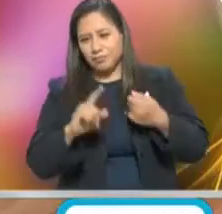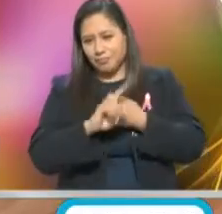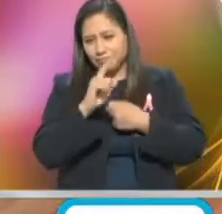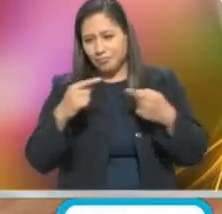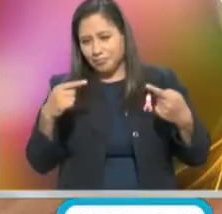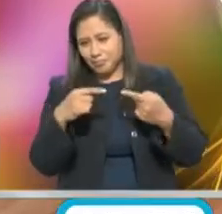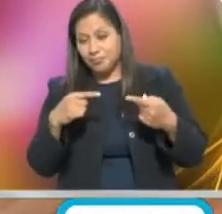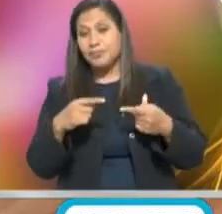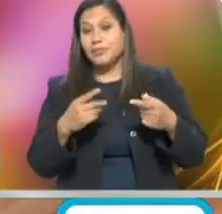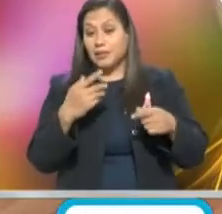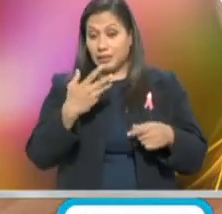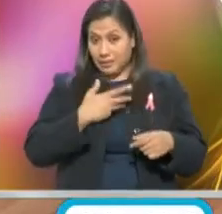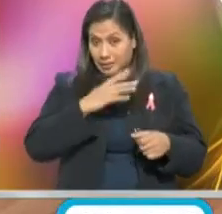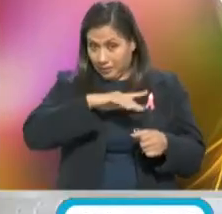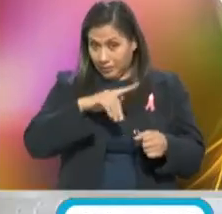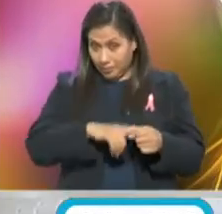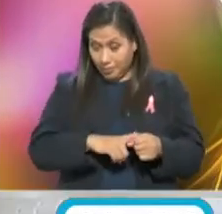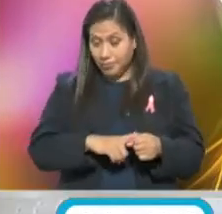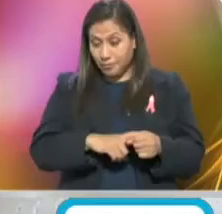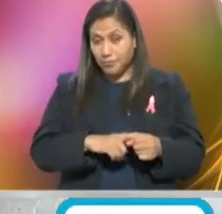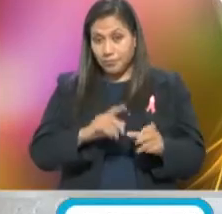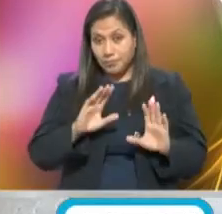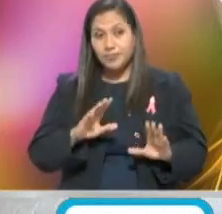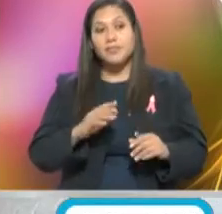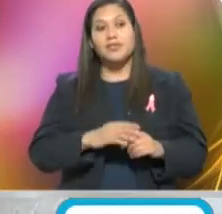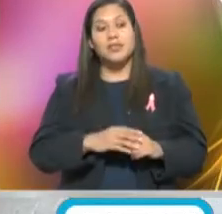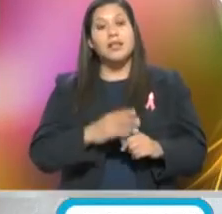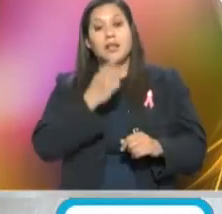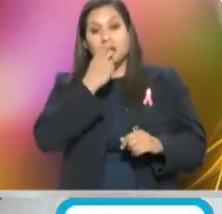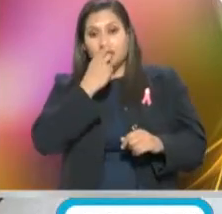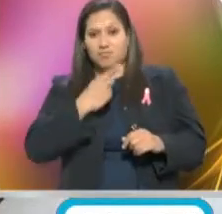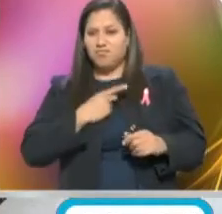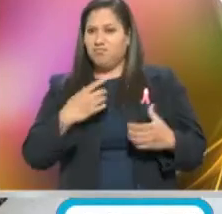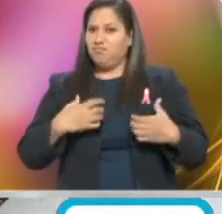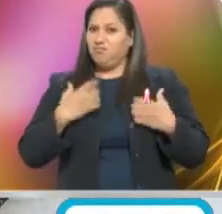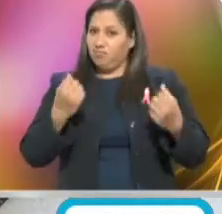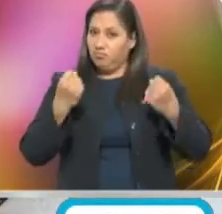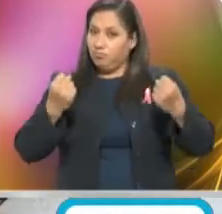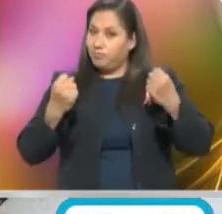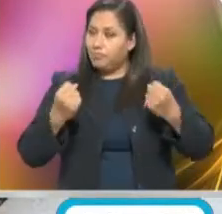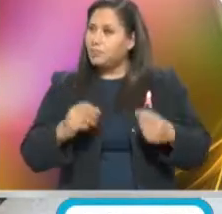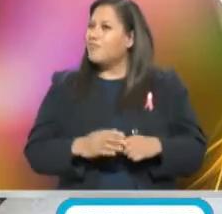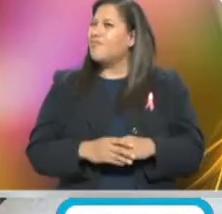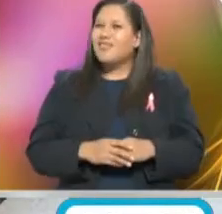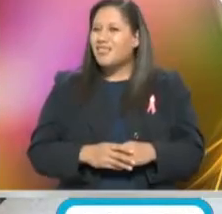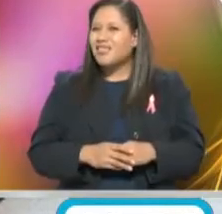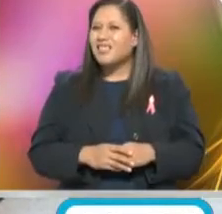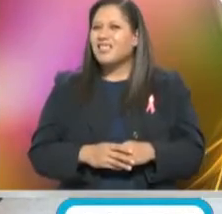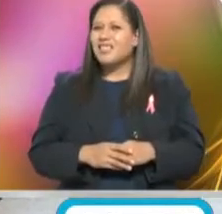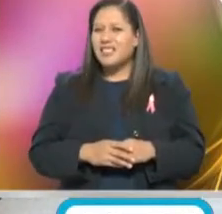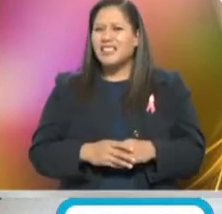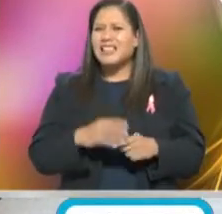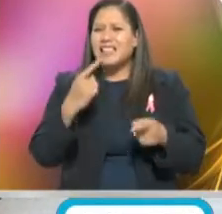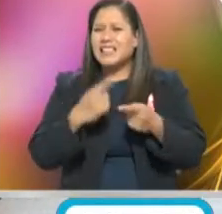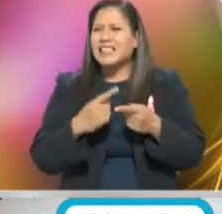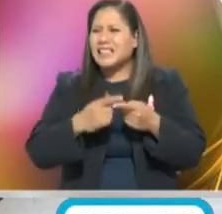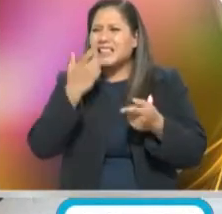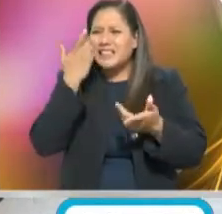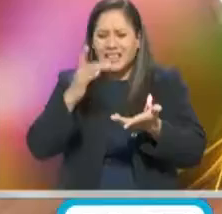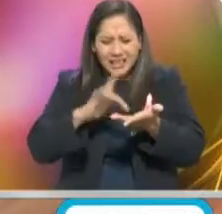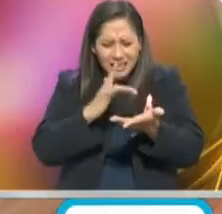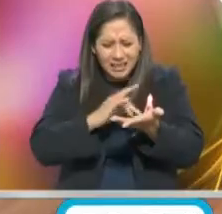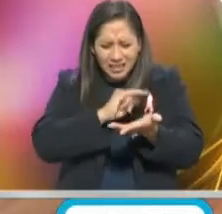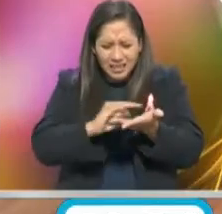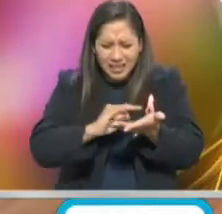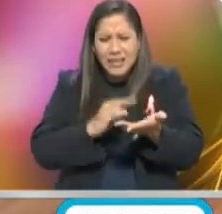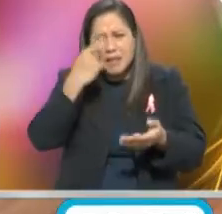Ajá, a ver. Quienes tienen animales y quienes Sí. tienen mascotas me decían muy airadamente, pero ¿quién quiere instalar una aplicación para tu perro?